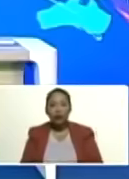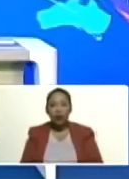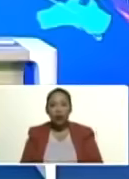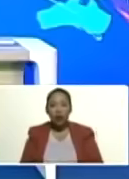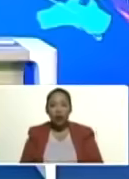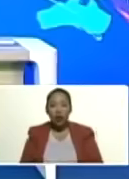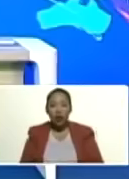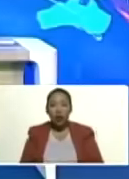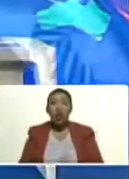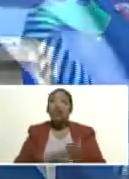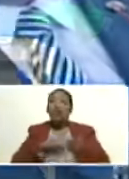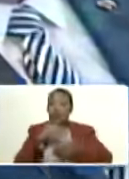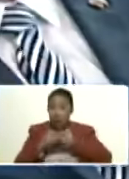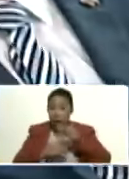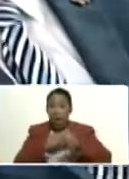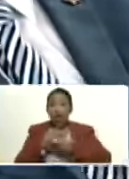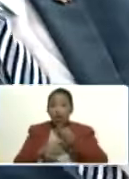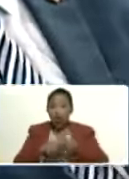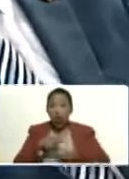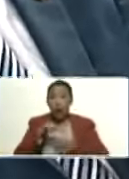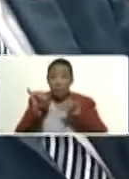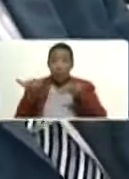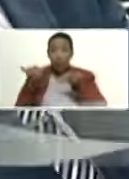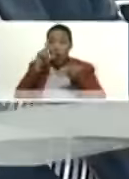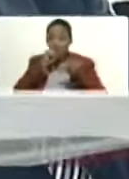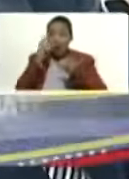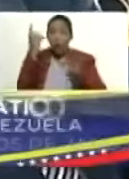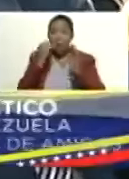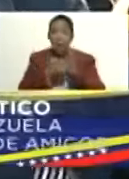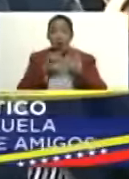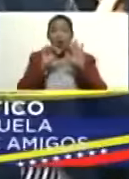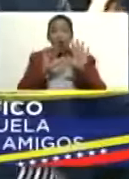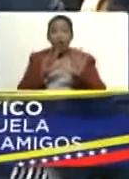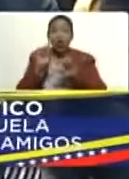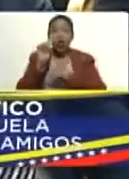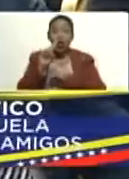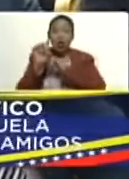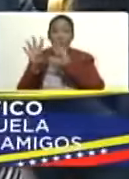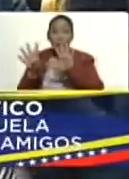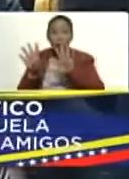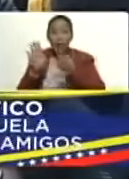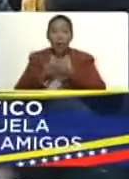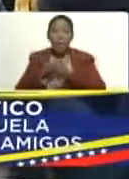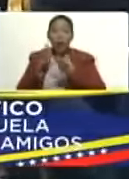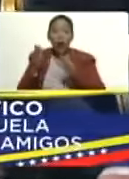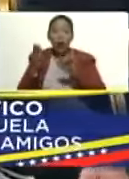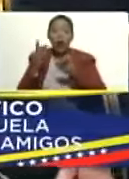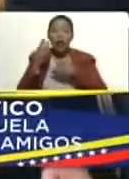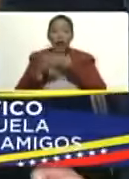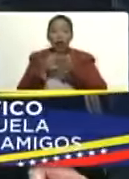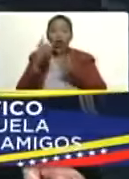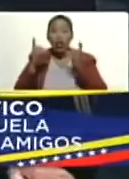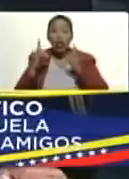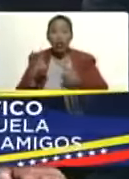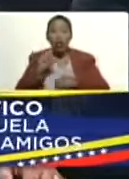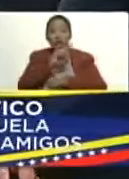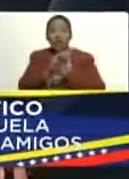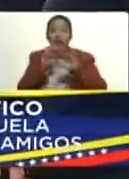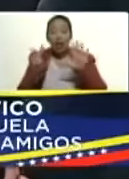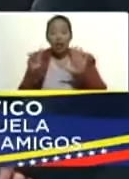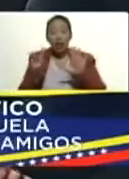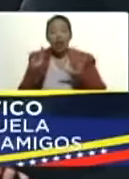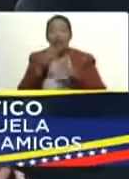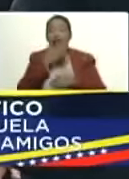Cosa que se hizo en el mismo año 1819, por decreto, el 17 de diciembre